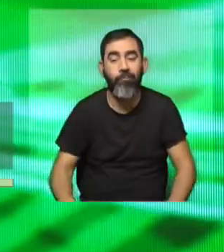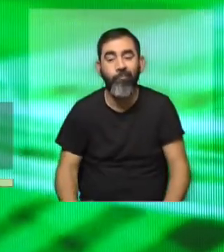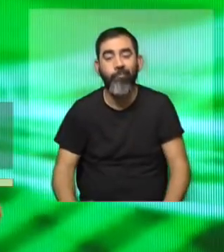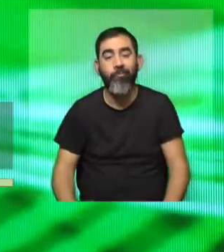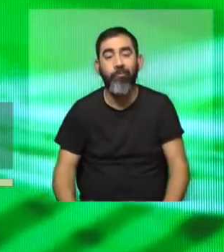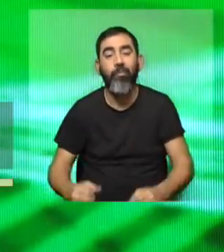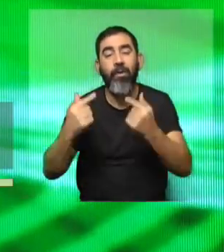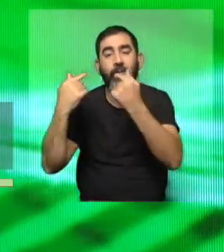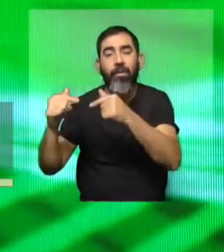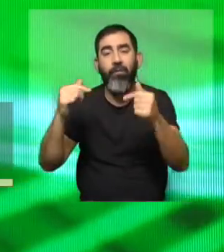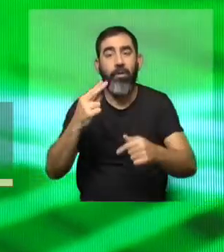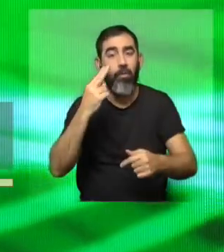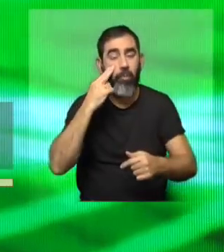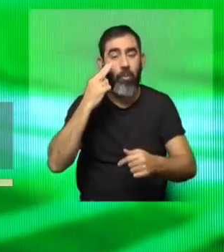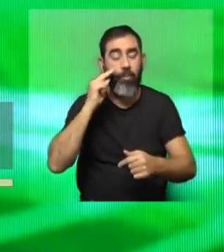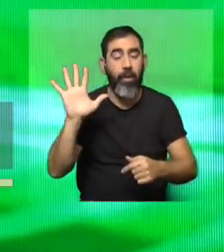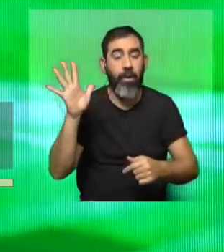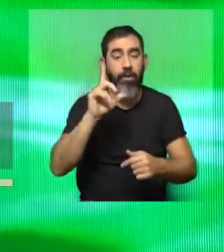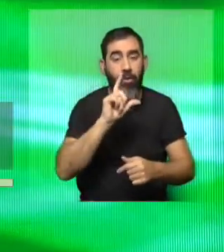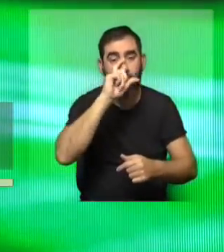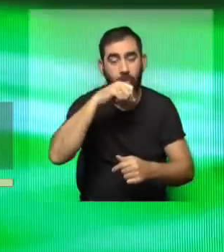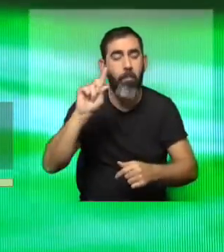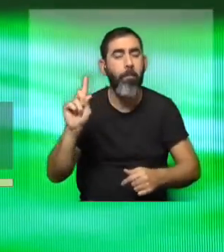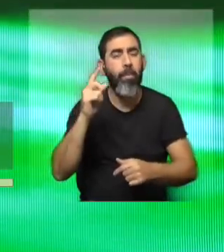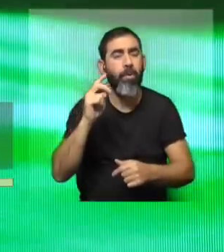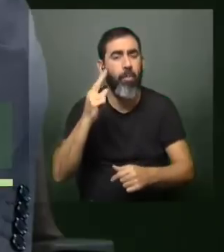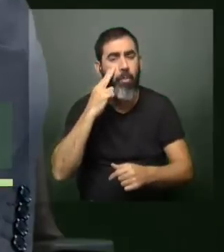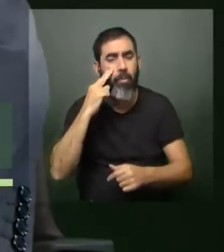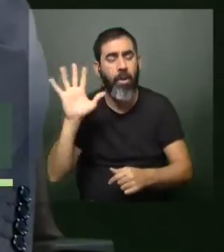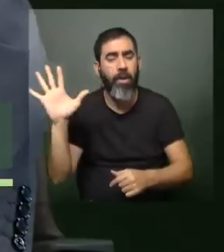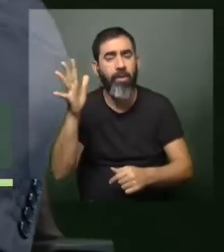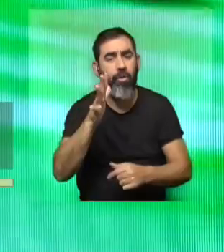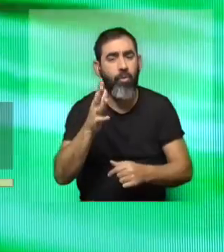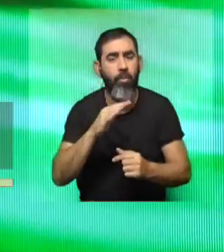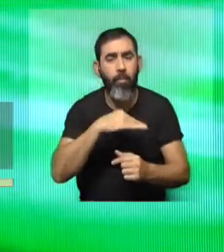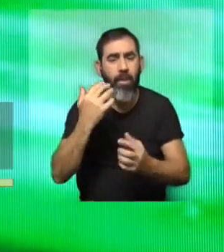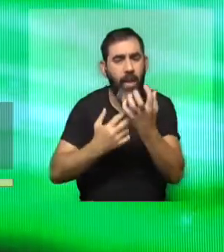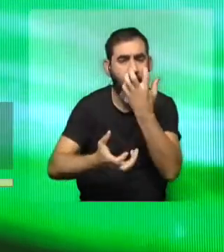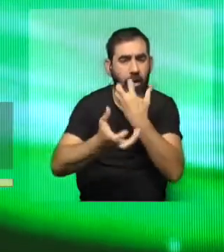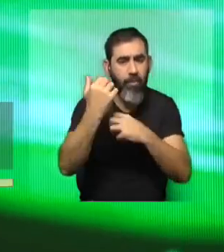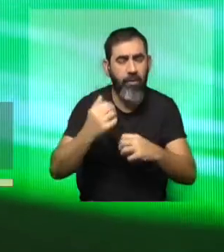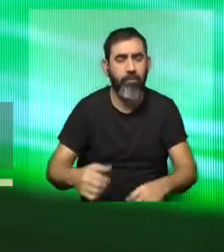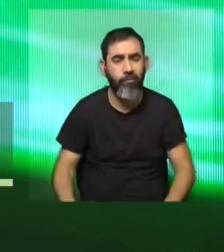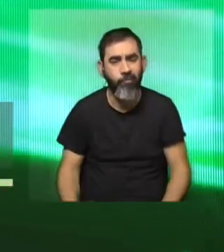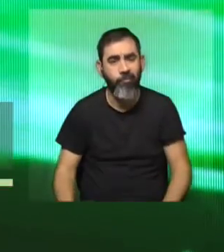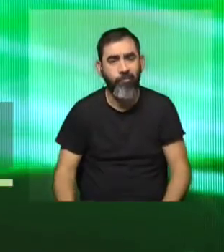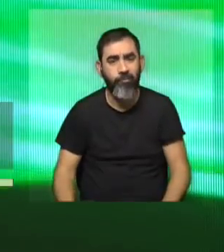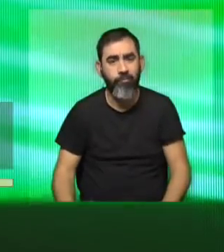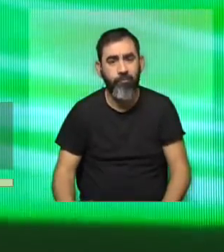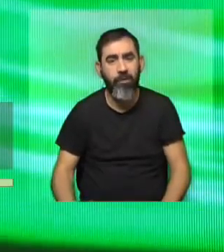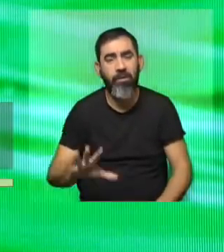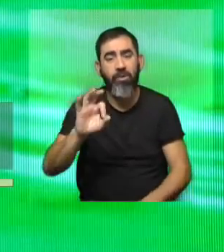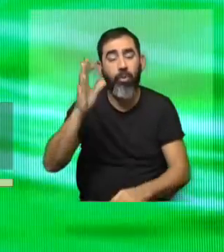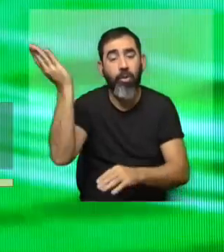porque son distintos problemáticas este Cuál es la principal interior la dije a todos por ejemplo casi